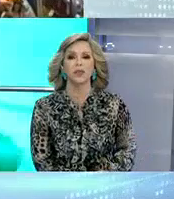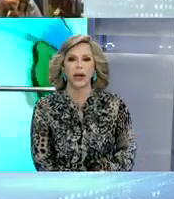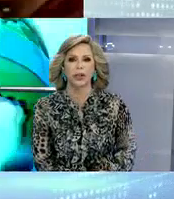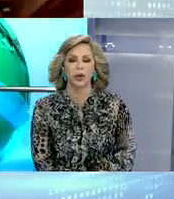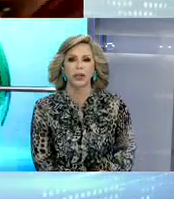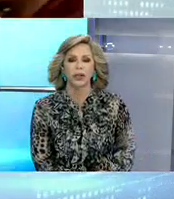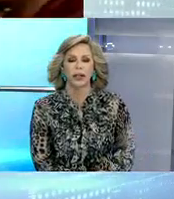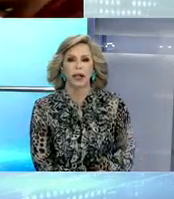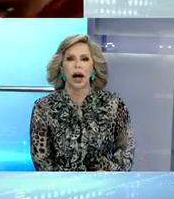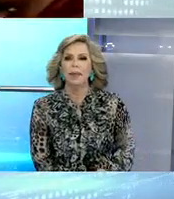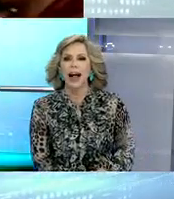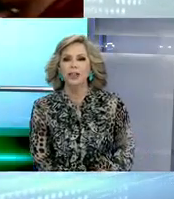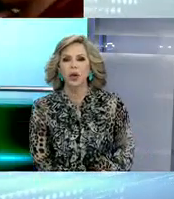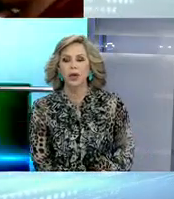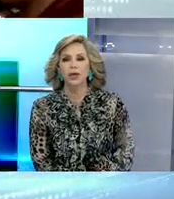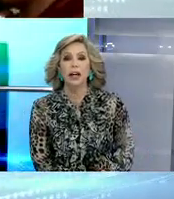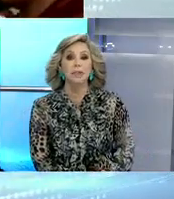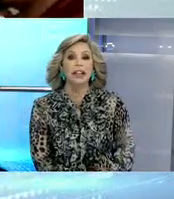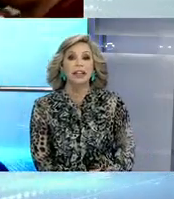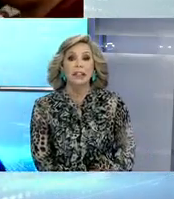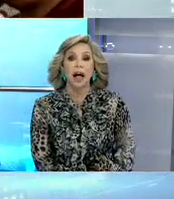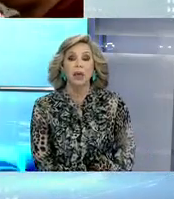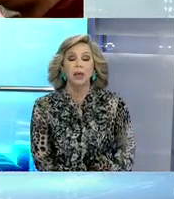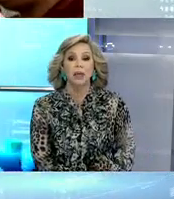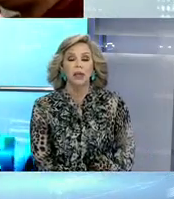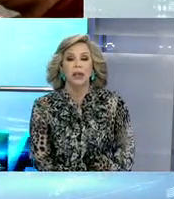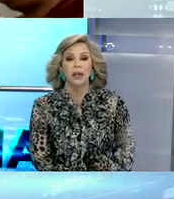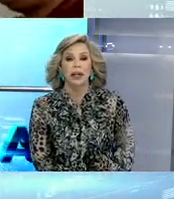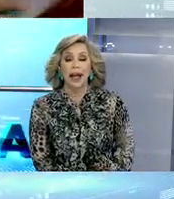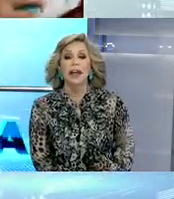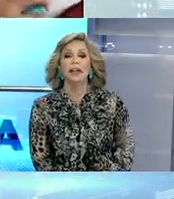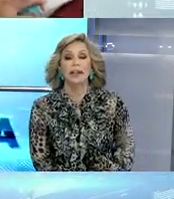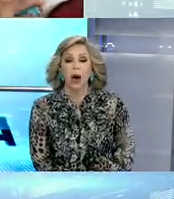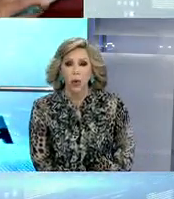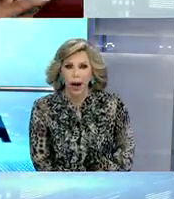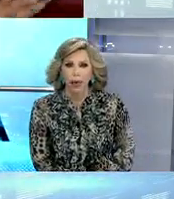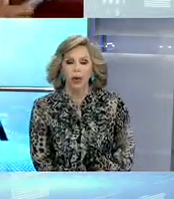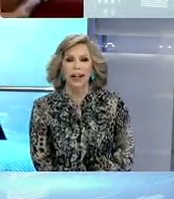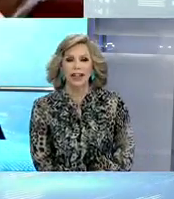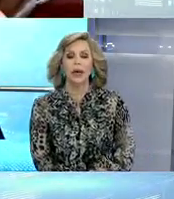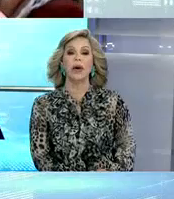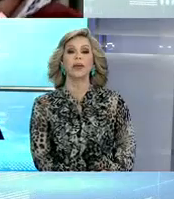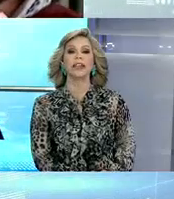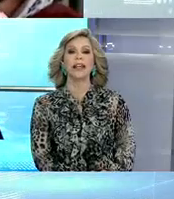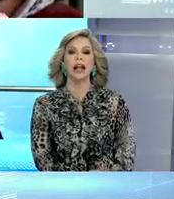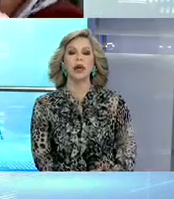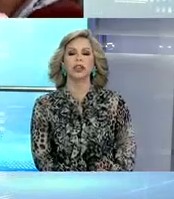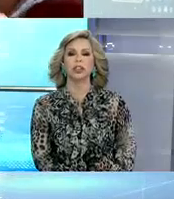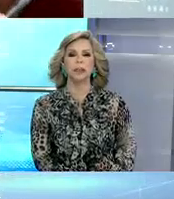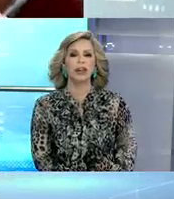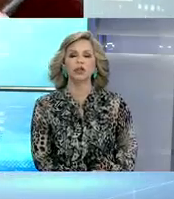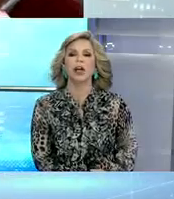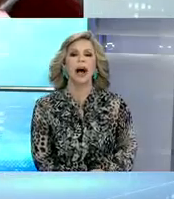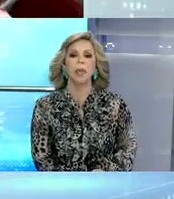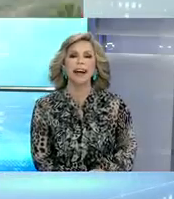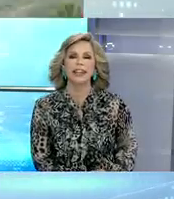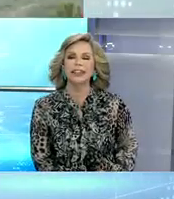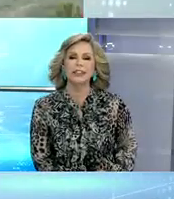río revuelto. Hablando de un crimen de Estado que, de acuerdo, reitero, a lo que señalan